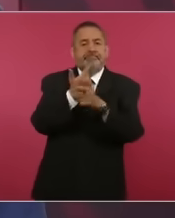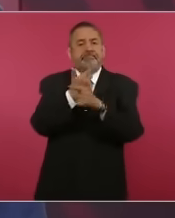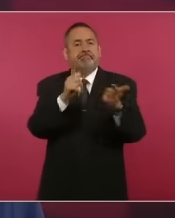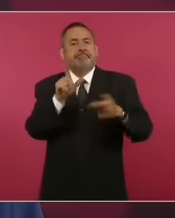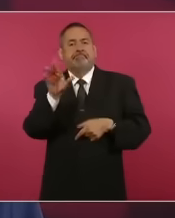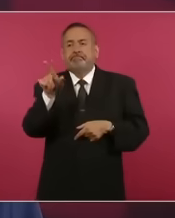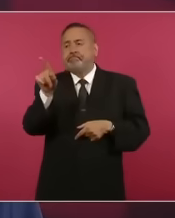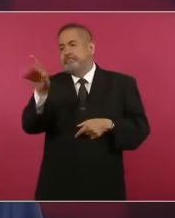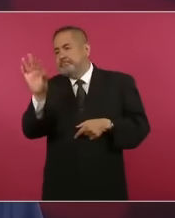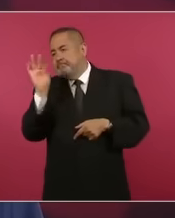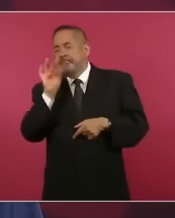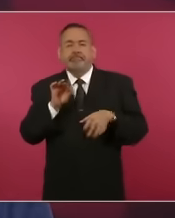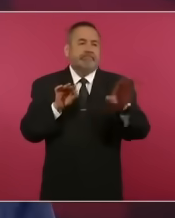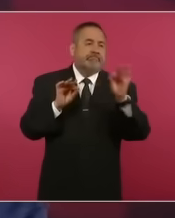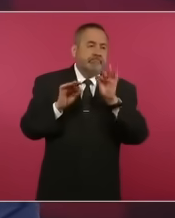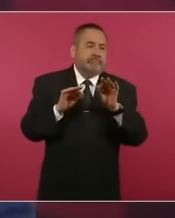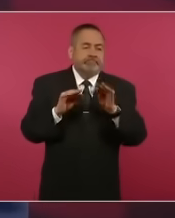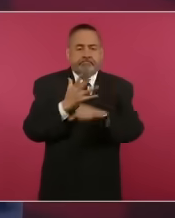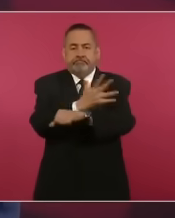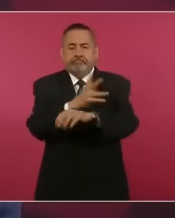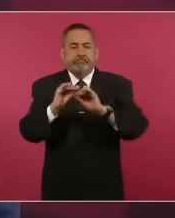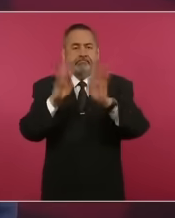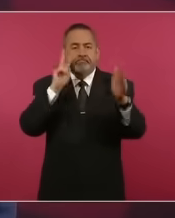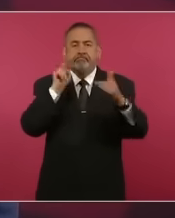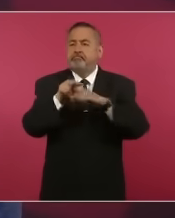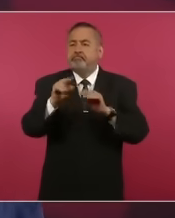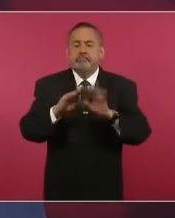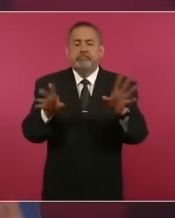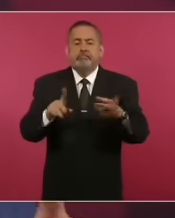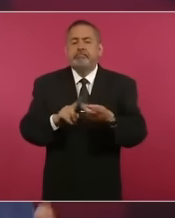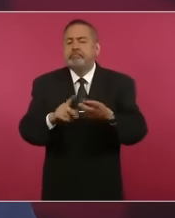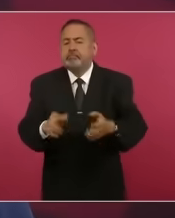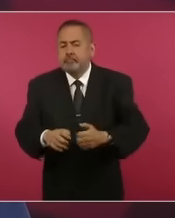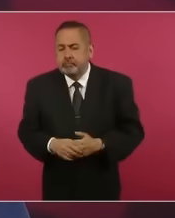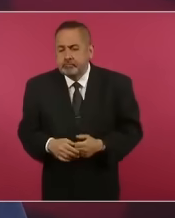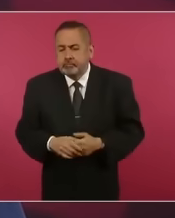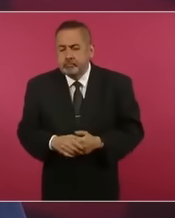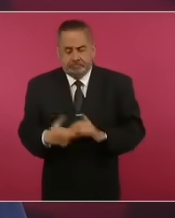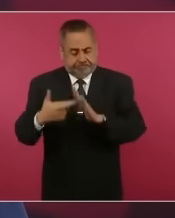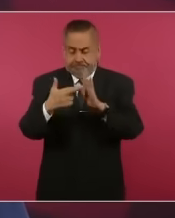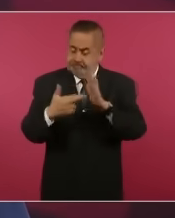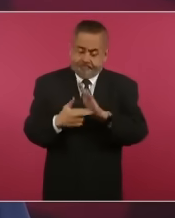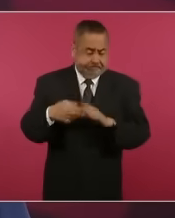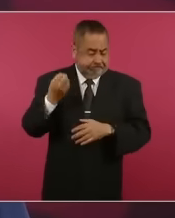transparencia, que es una regla de oro de la democracia?